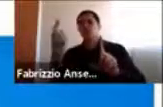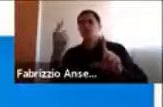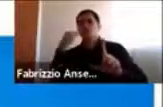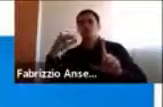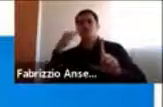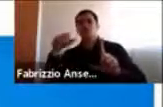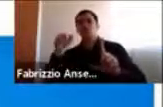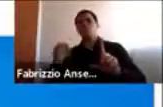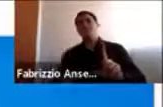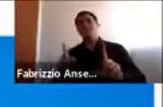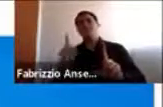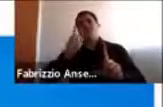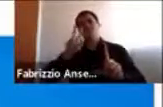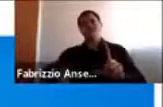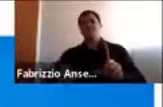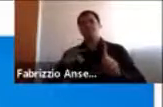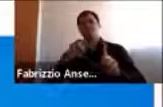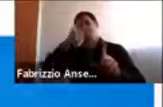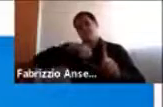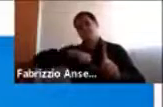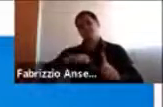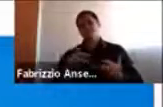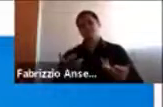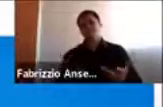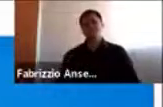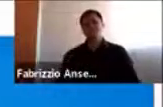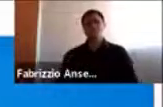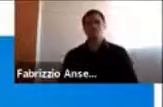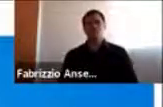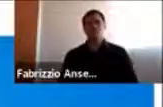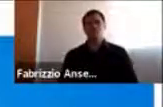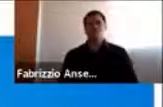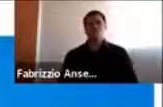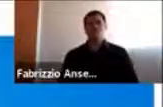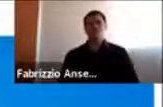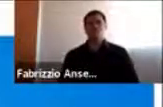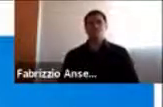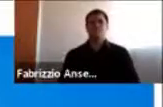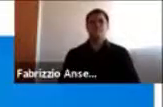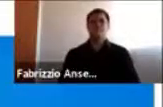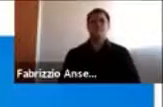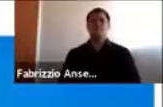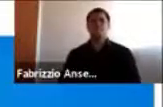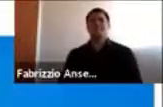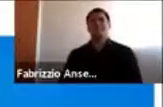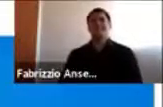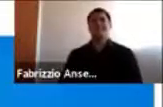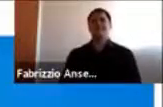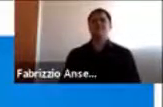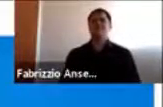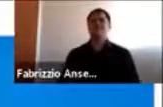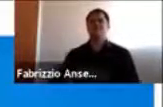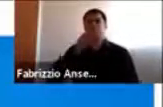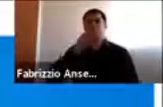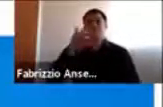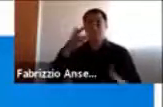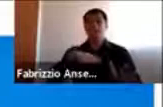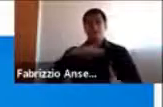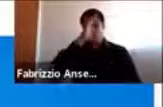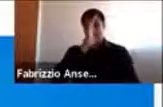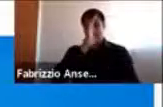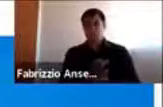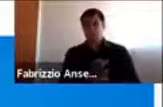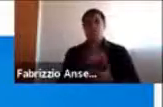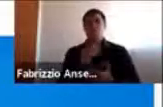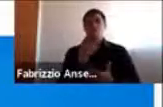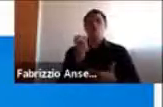luego de definidas esas características los niveles de dificultad a los que el niño puede acceder y si es que se quiere o